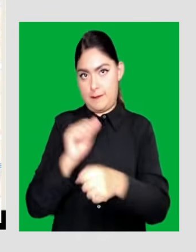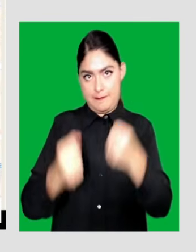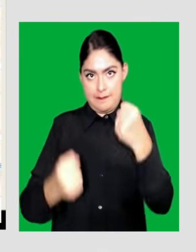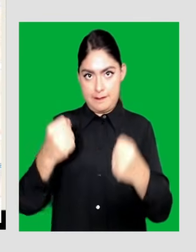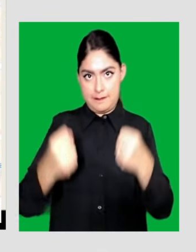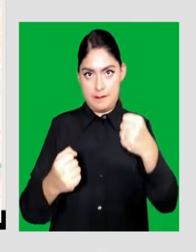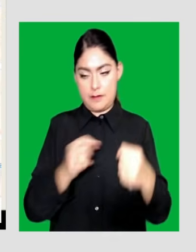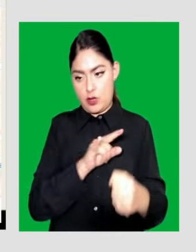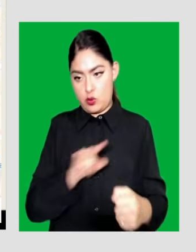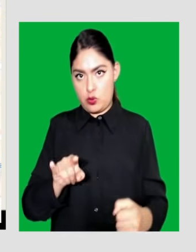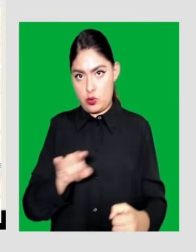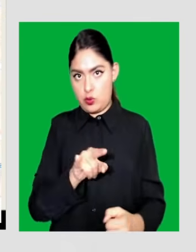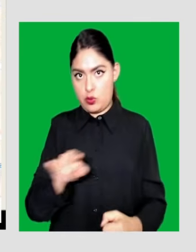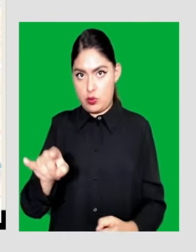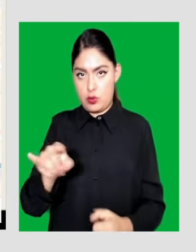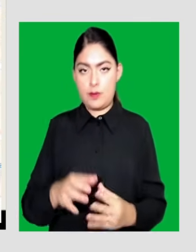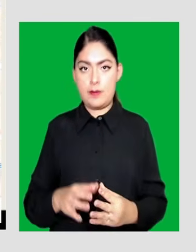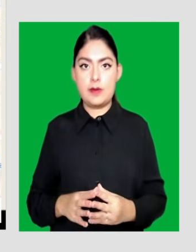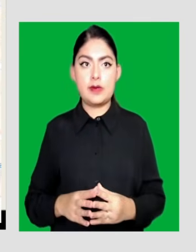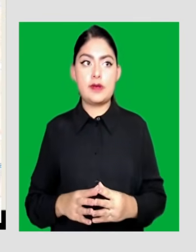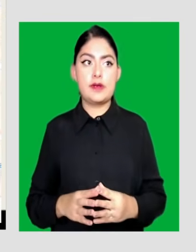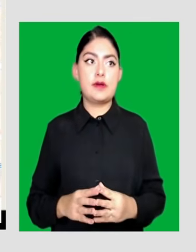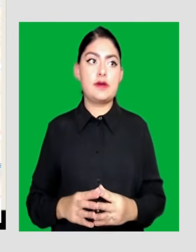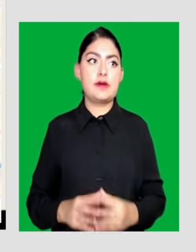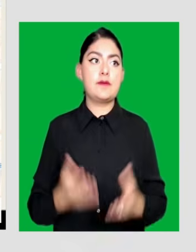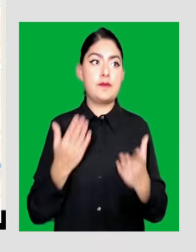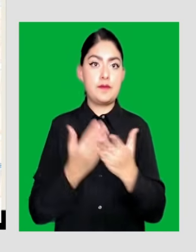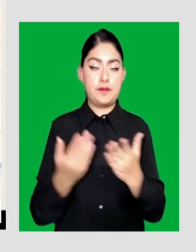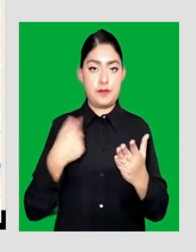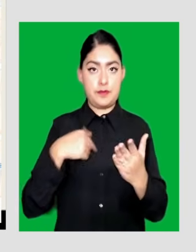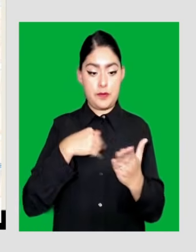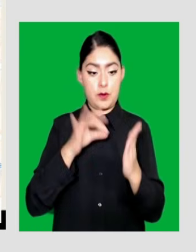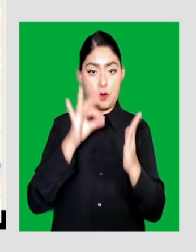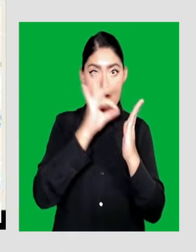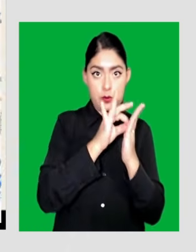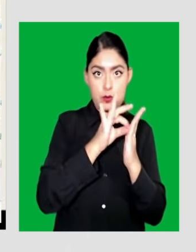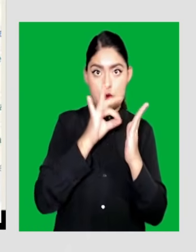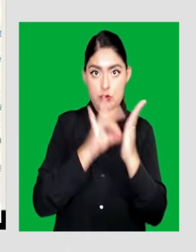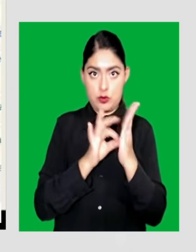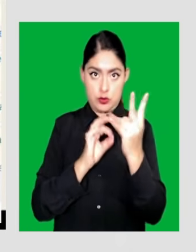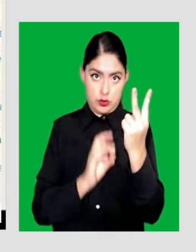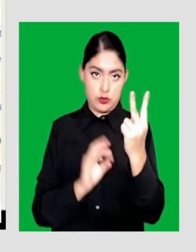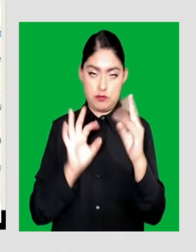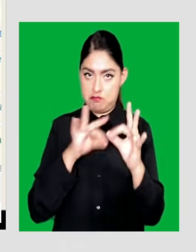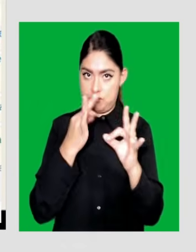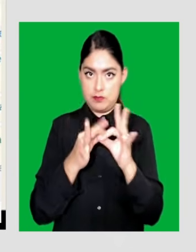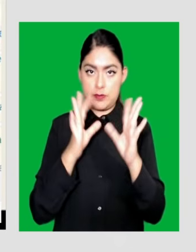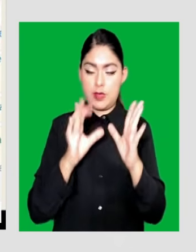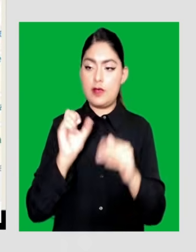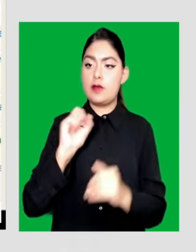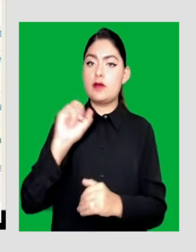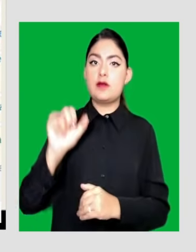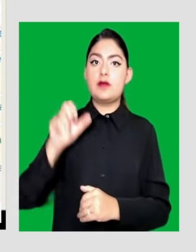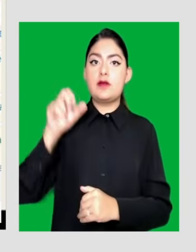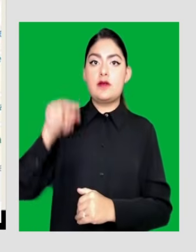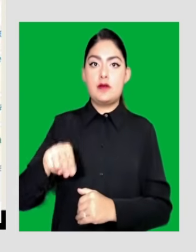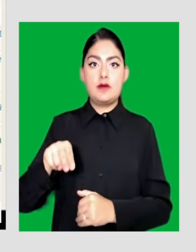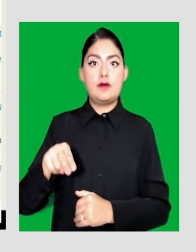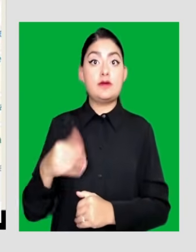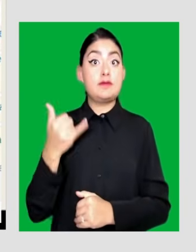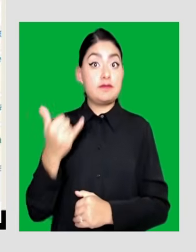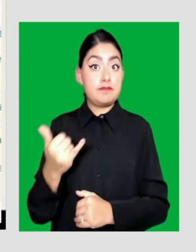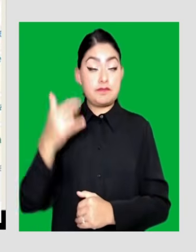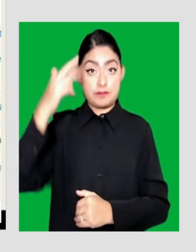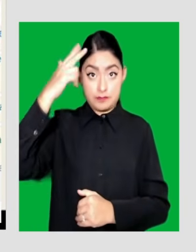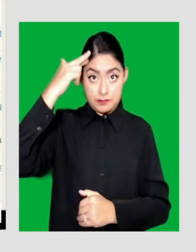crear una ruta que es representada como una línea desde el Palacio de Bellas Artes hasta la